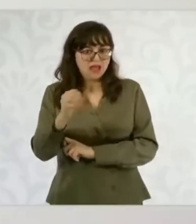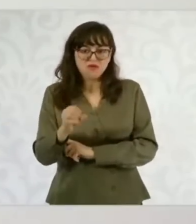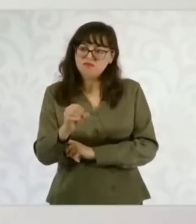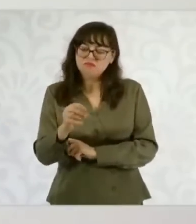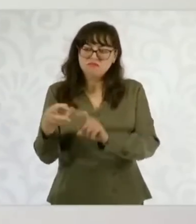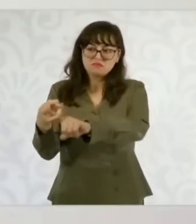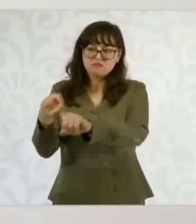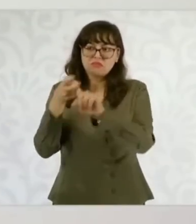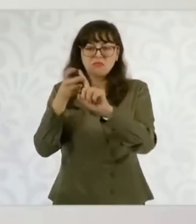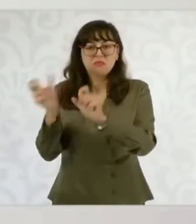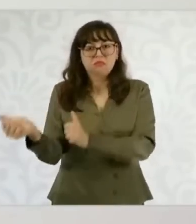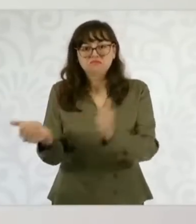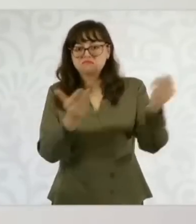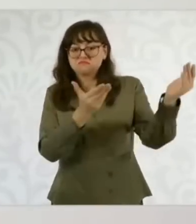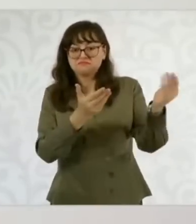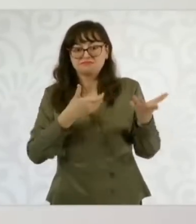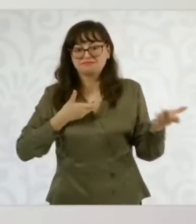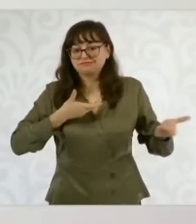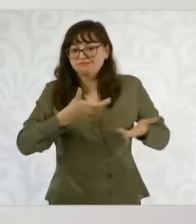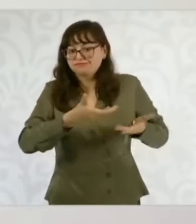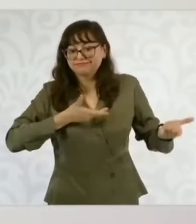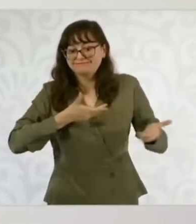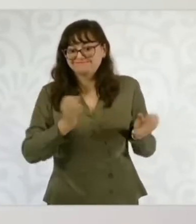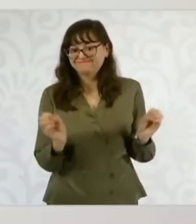esta investigación